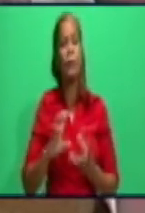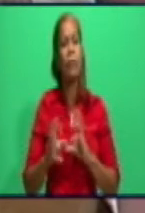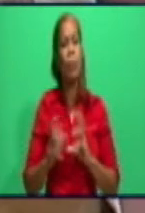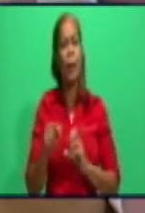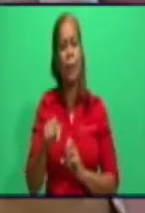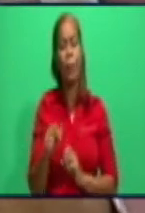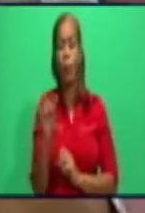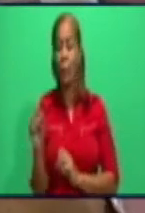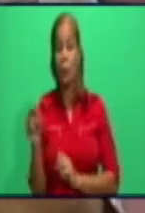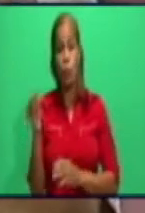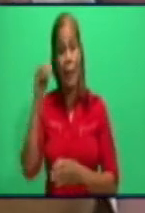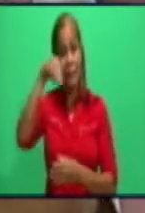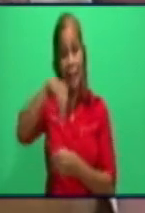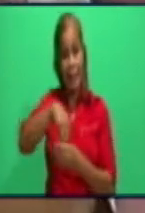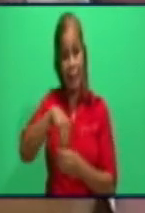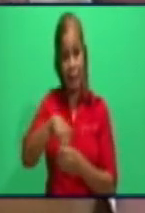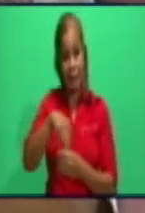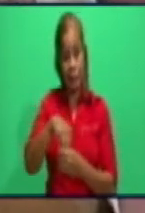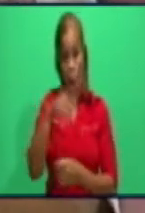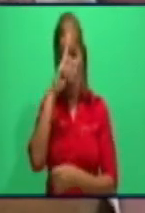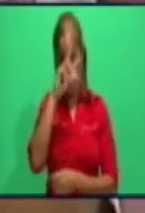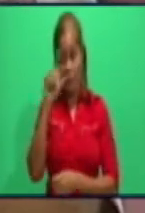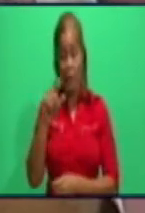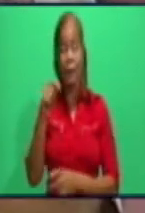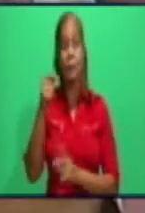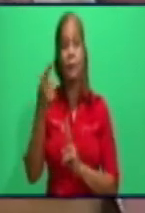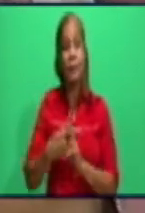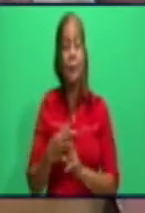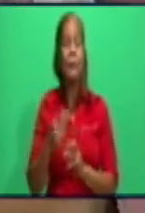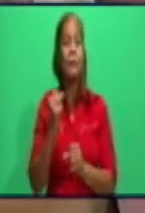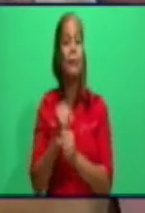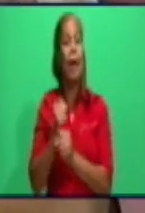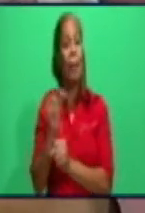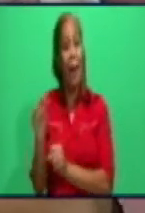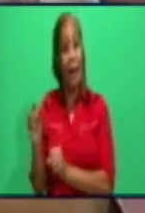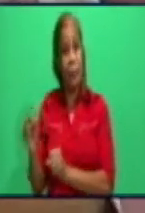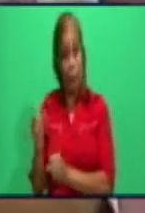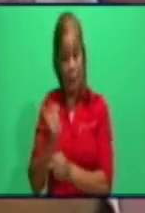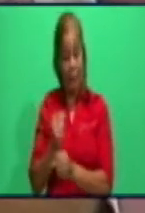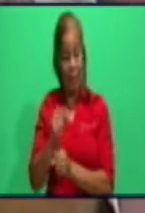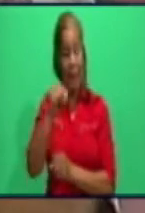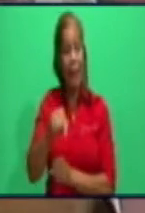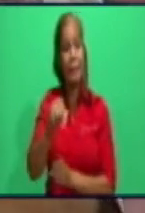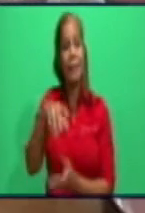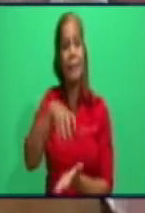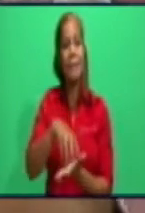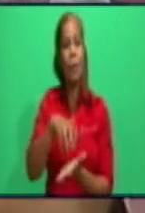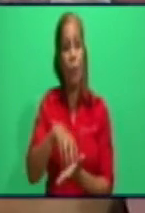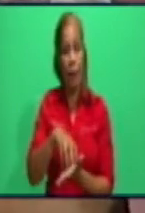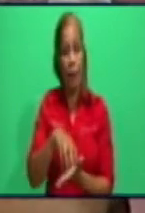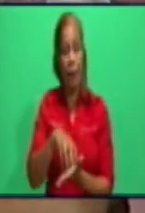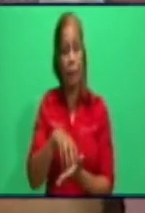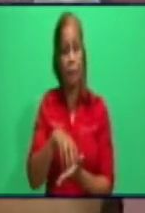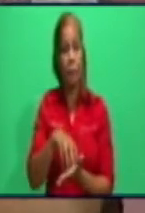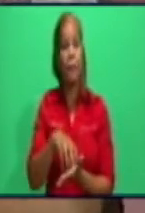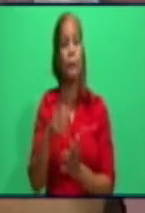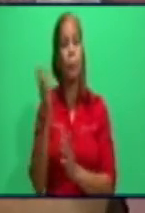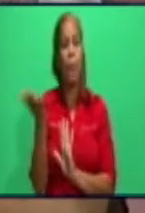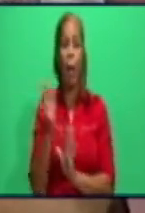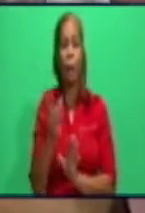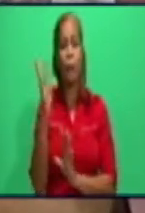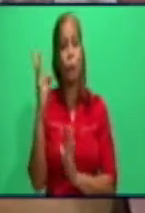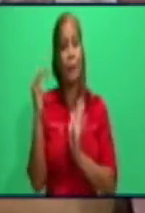pacientes, por los trabajadores, que son 3.563, que aunque se han tomado una serie de medidas, y que estos trabajadores son los que viven